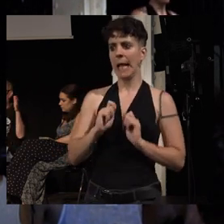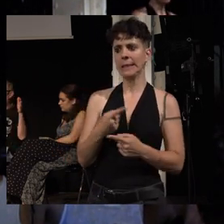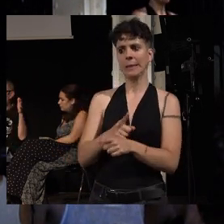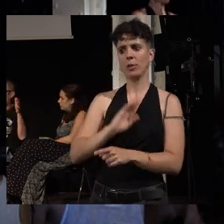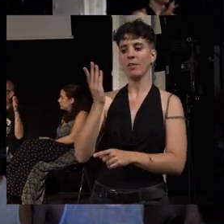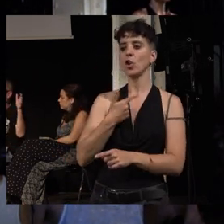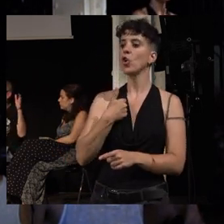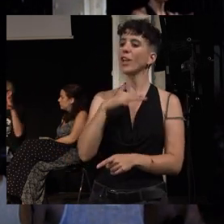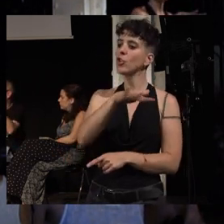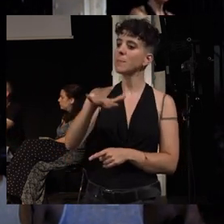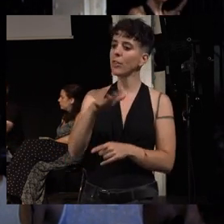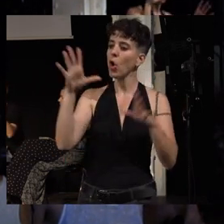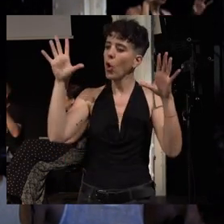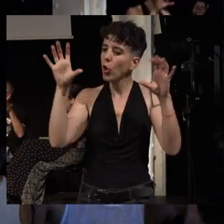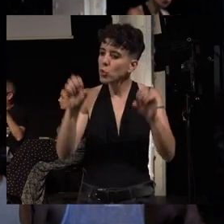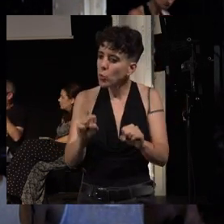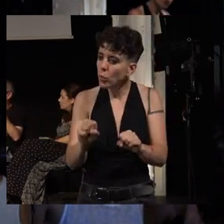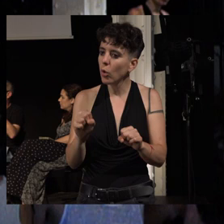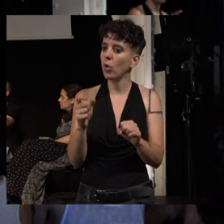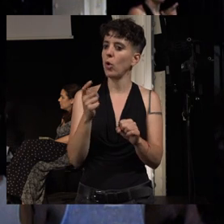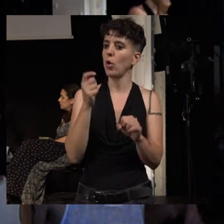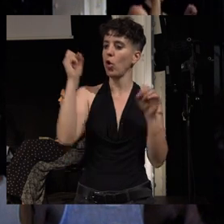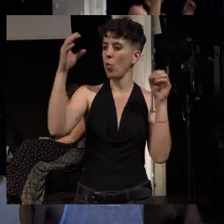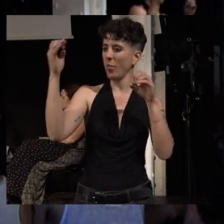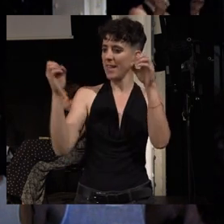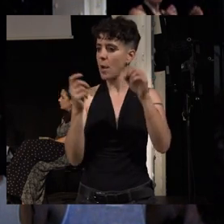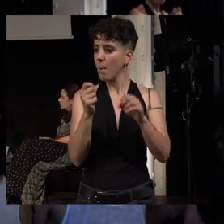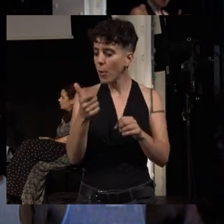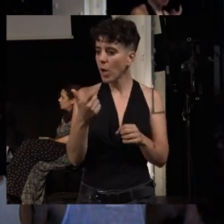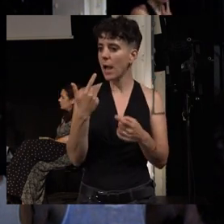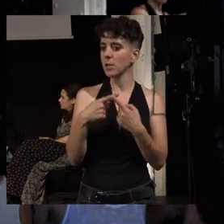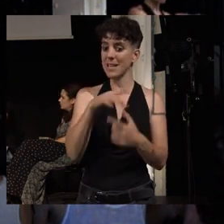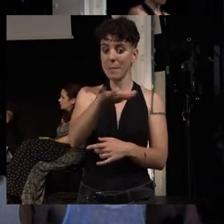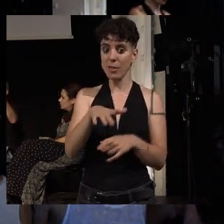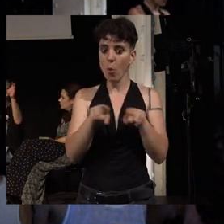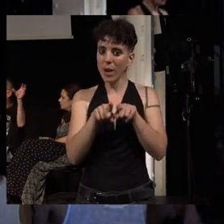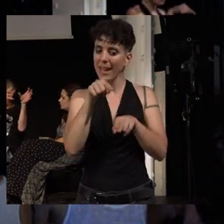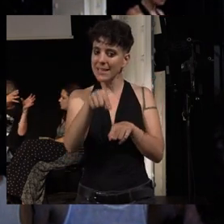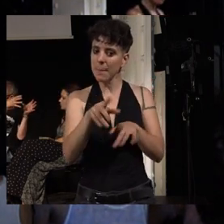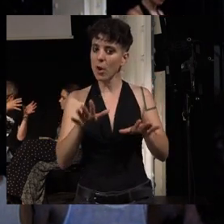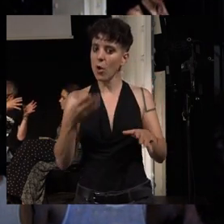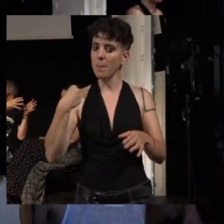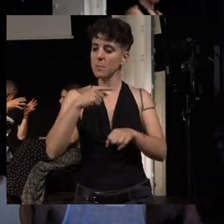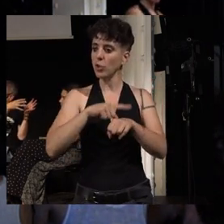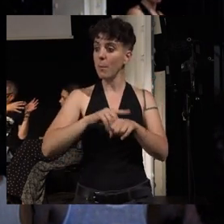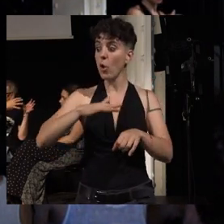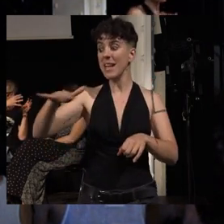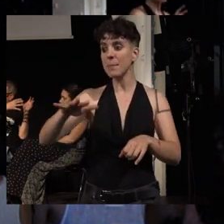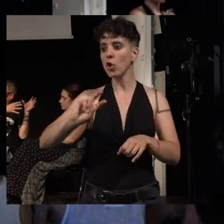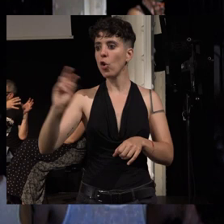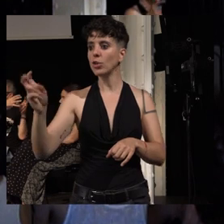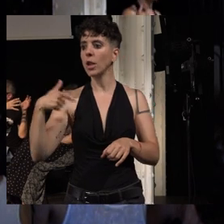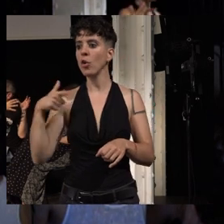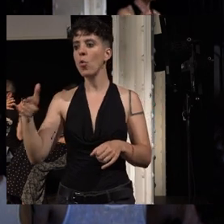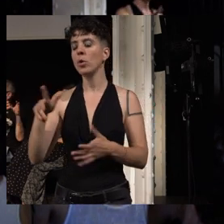haya poca luz, donde a lo mejor pueda estar en un espacio como este, pero a la vez tener otro espacio donde yo pueda estar un